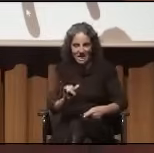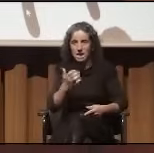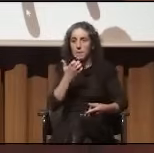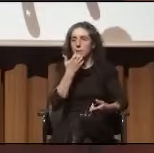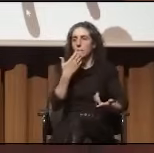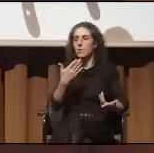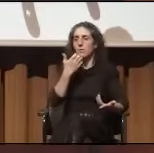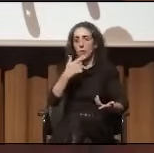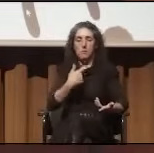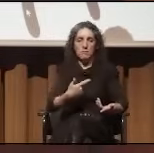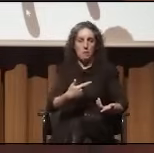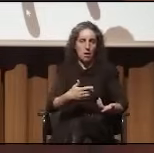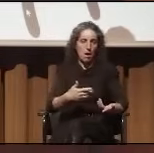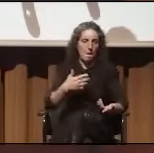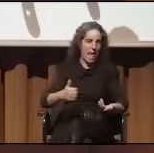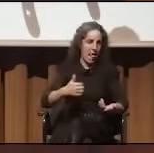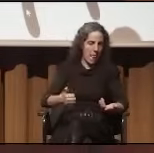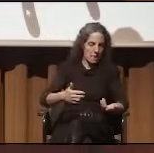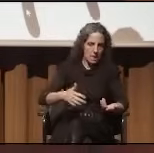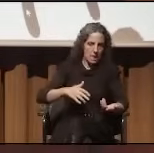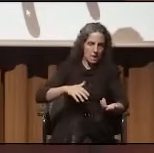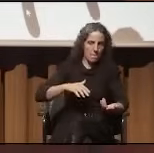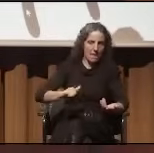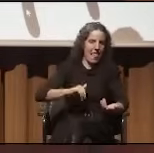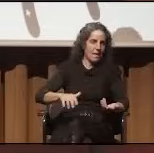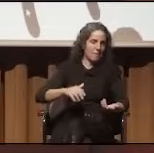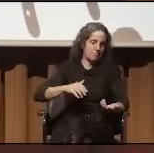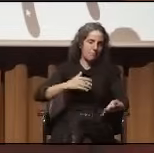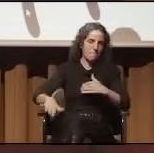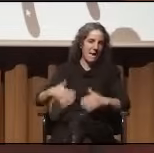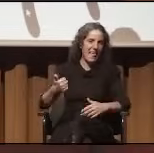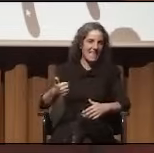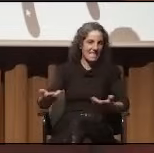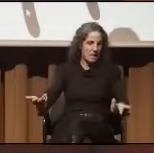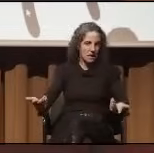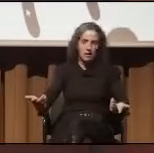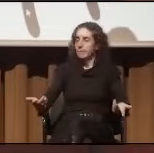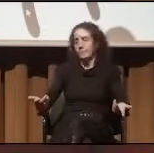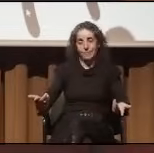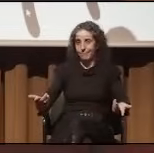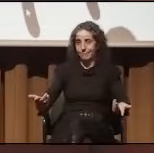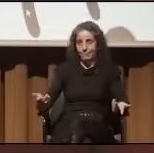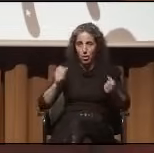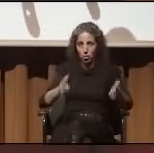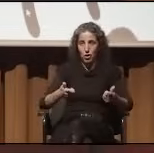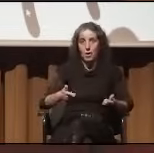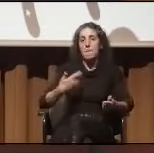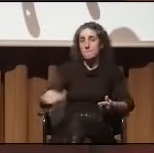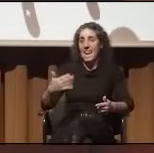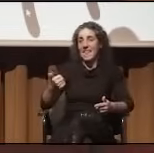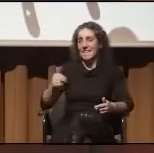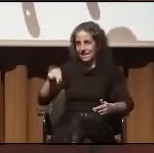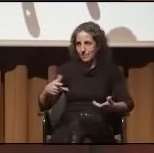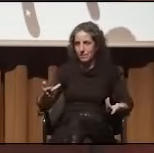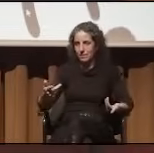mejor que no te pongas a cuidar a nadie. Arréglate tú primero, porque si no, no vas a poder. Entonces, y ahí me sorprendió, porque ese vídeo